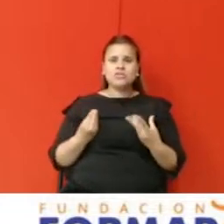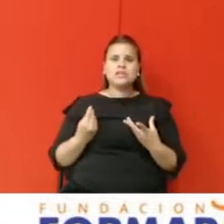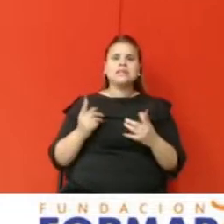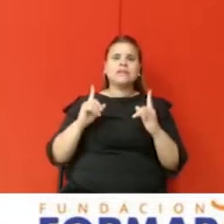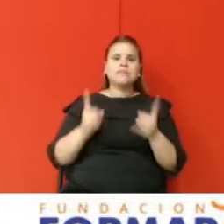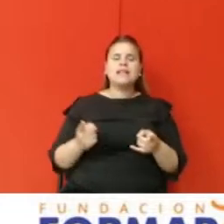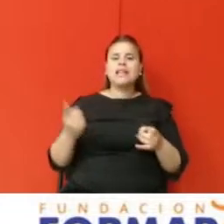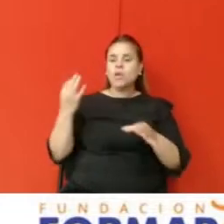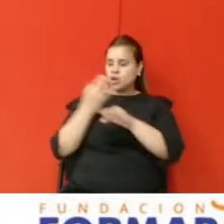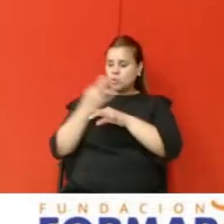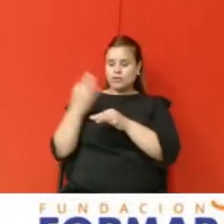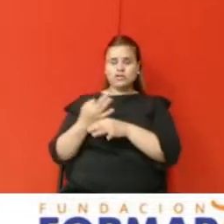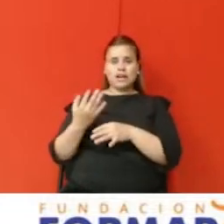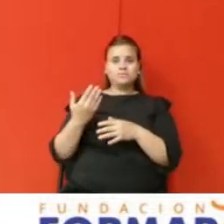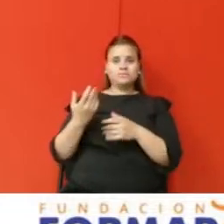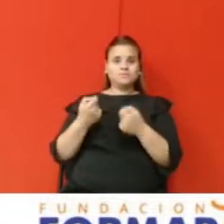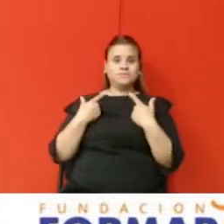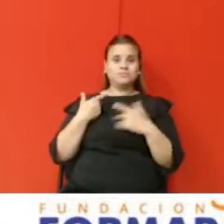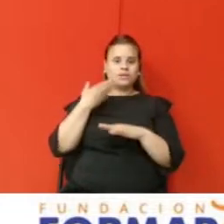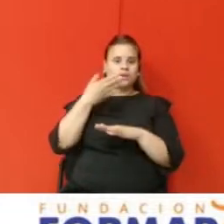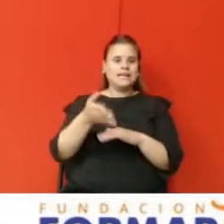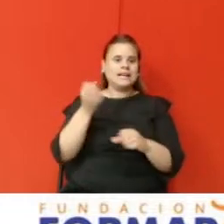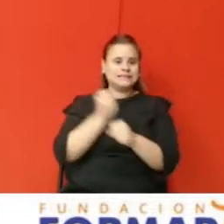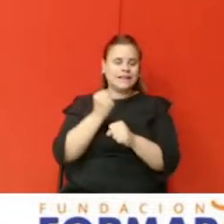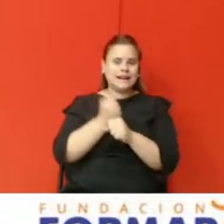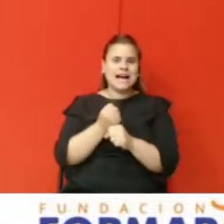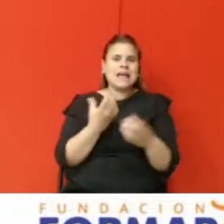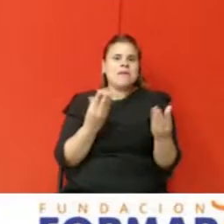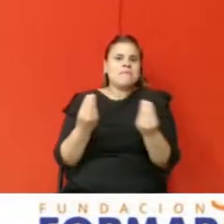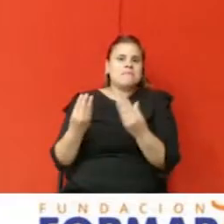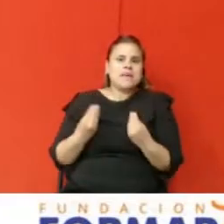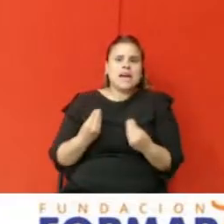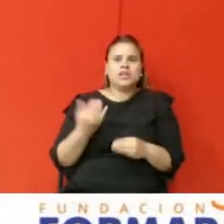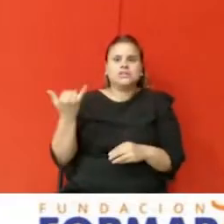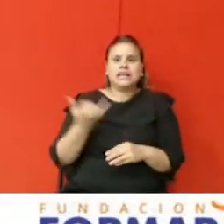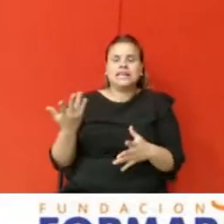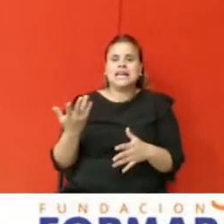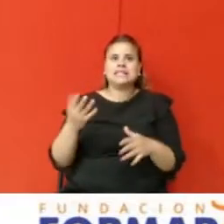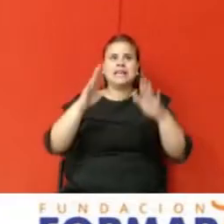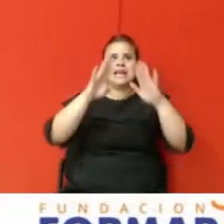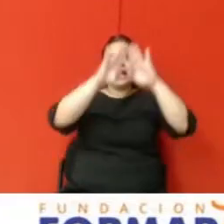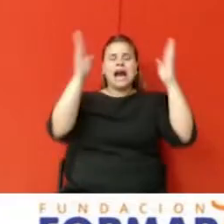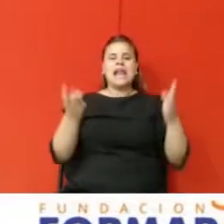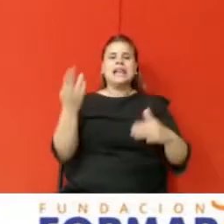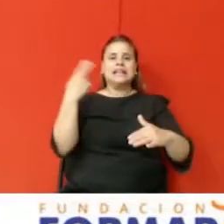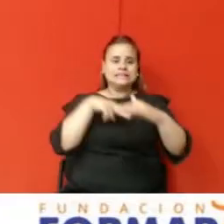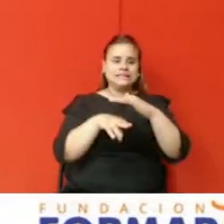personal, de los servicios de internación domiciliaria que no querían entrar a ver un paciente con